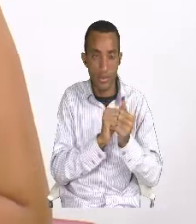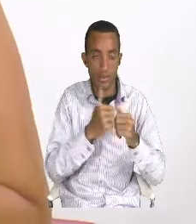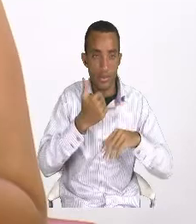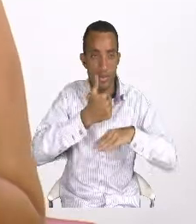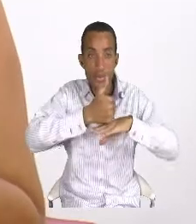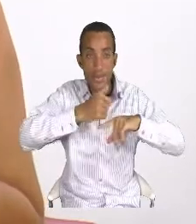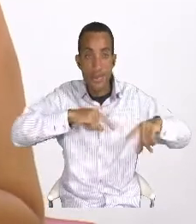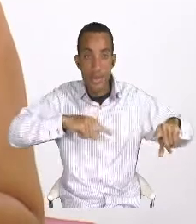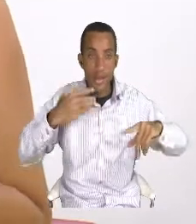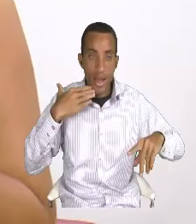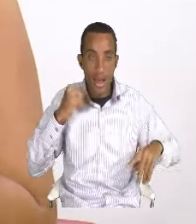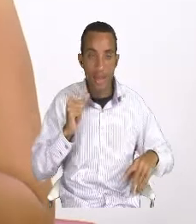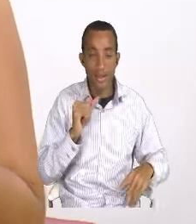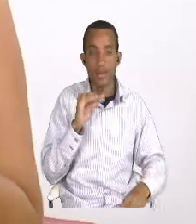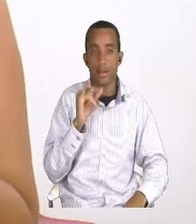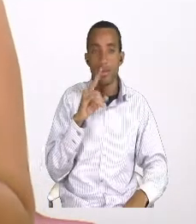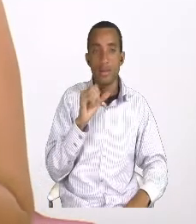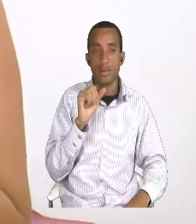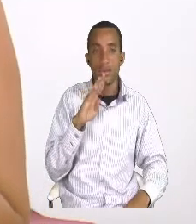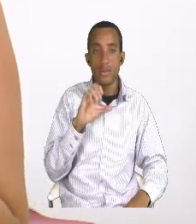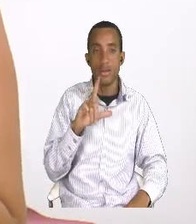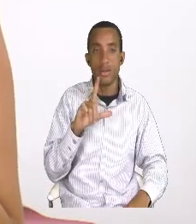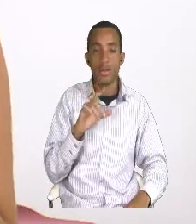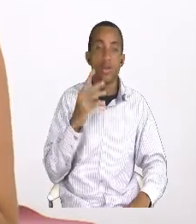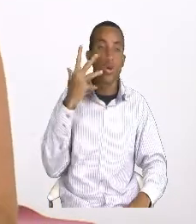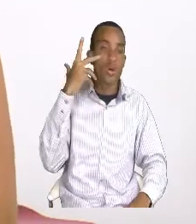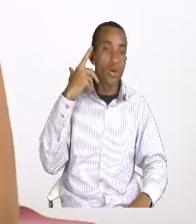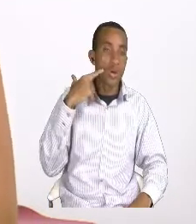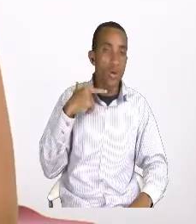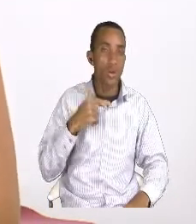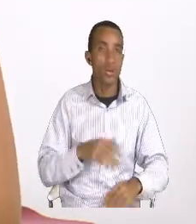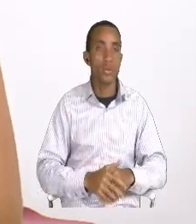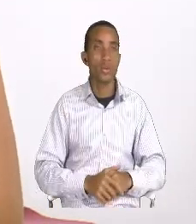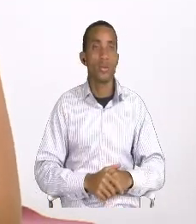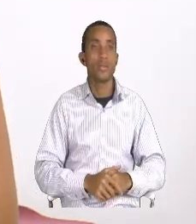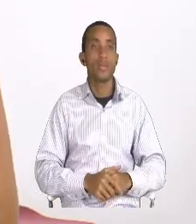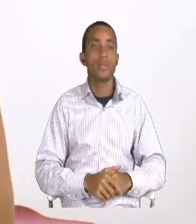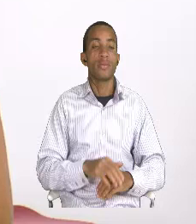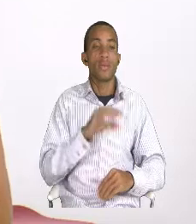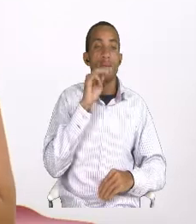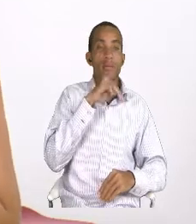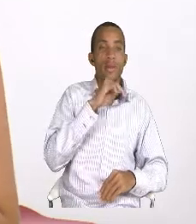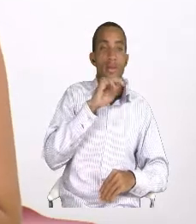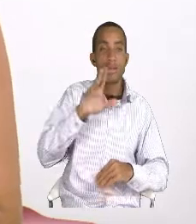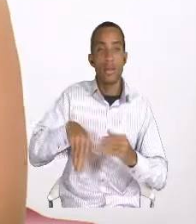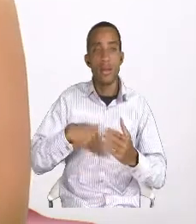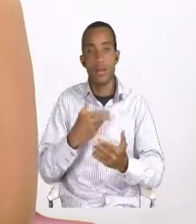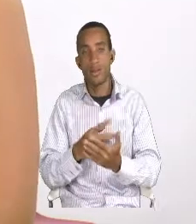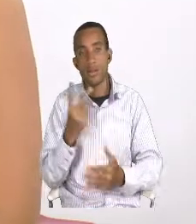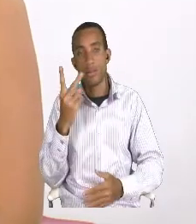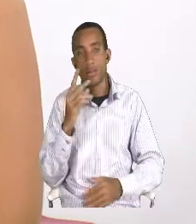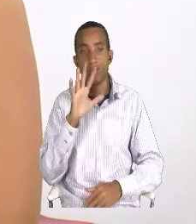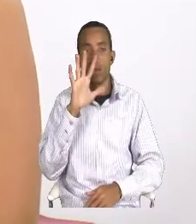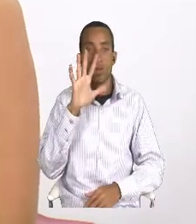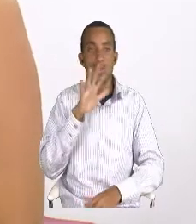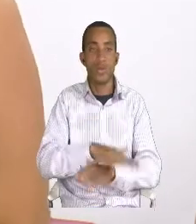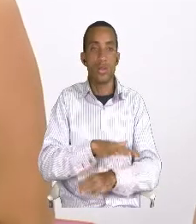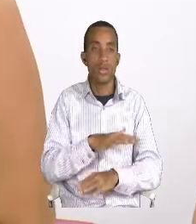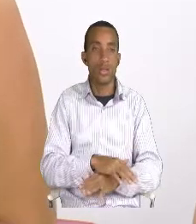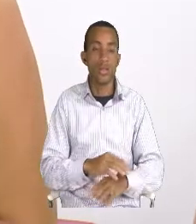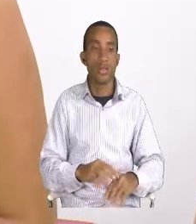Isabel todos los días. Hoy precisamente van a tener de martes a viernes a partir de las 5 de la tarde y van a tener un tema